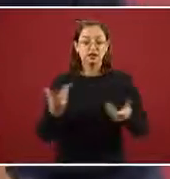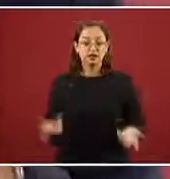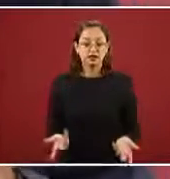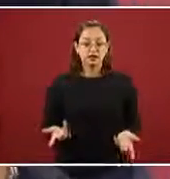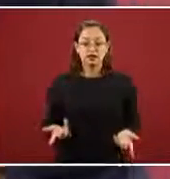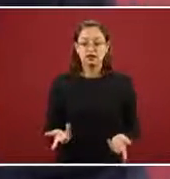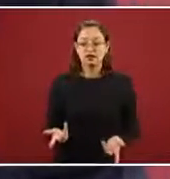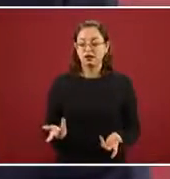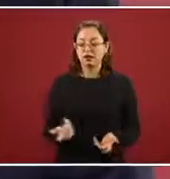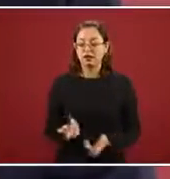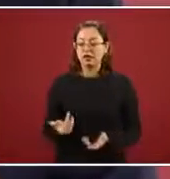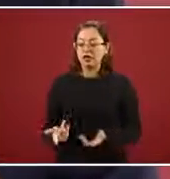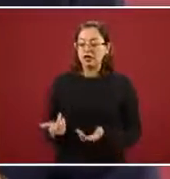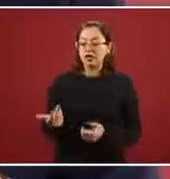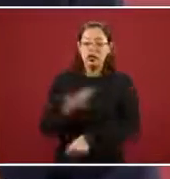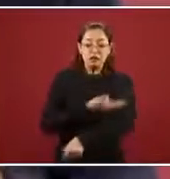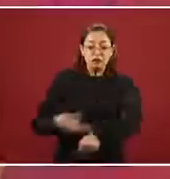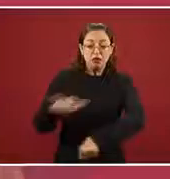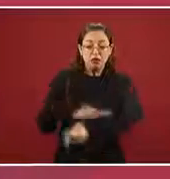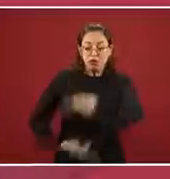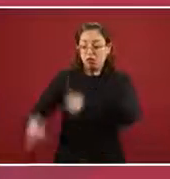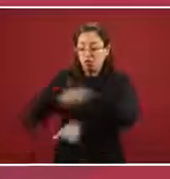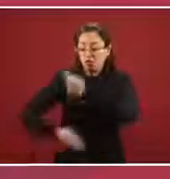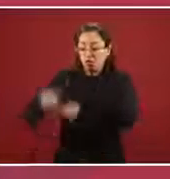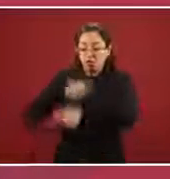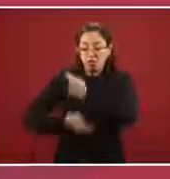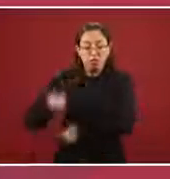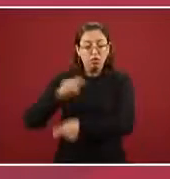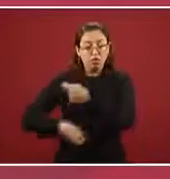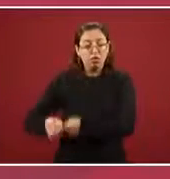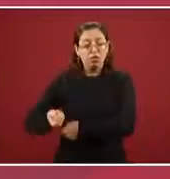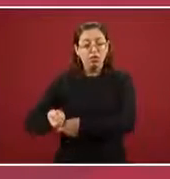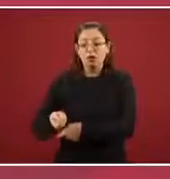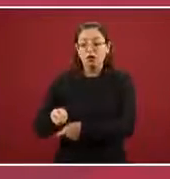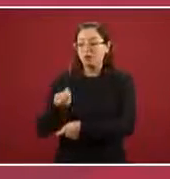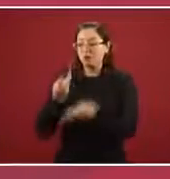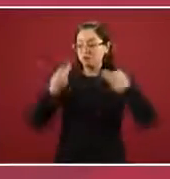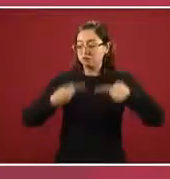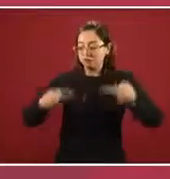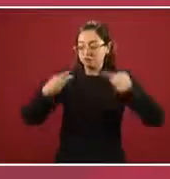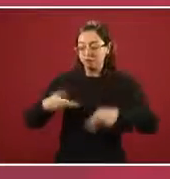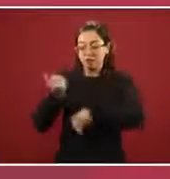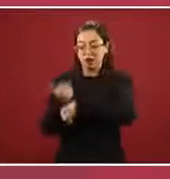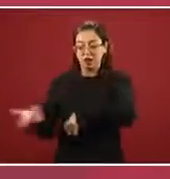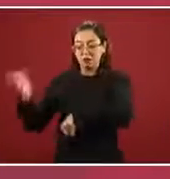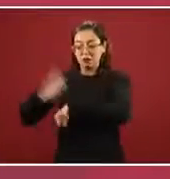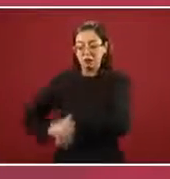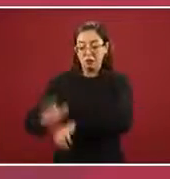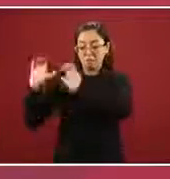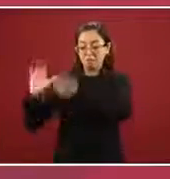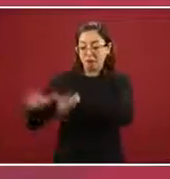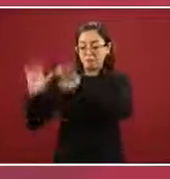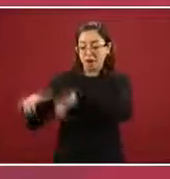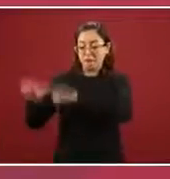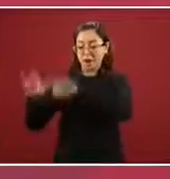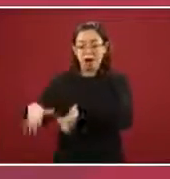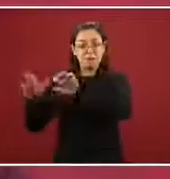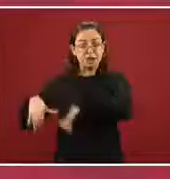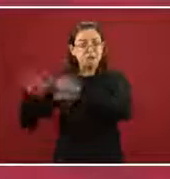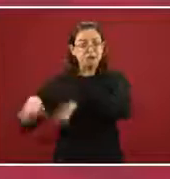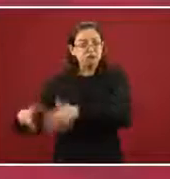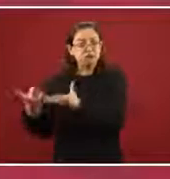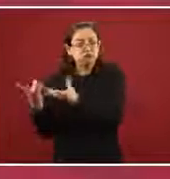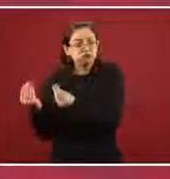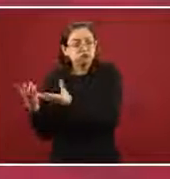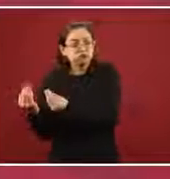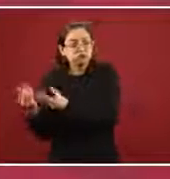personal administrativo que personal médico. O sea,